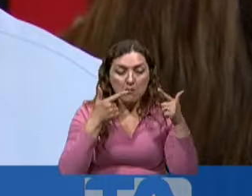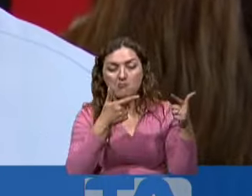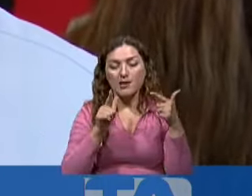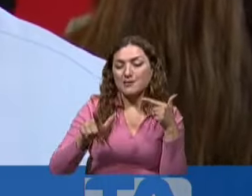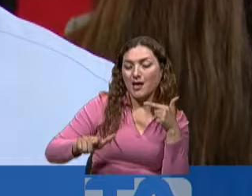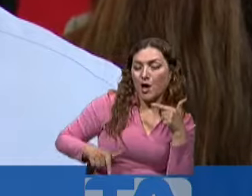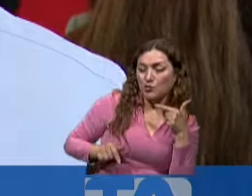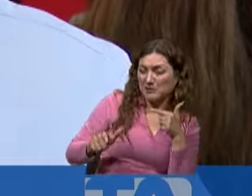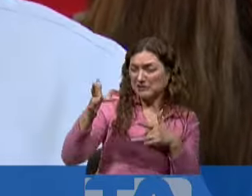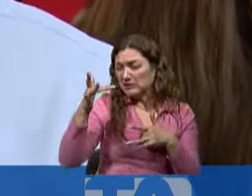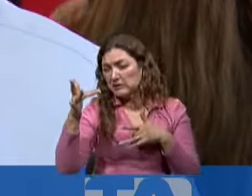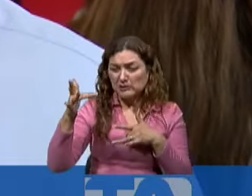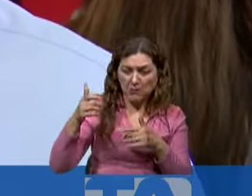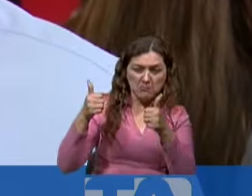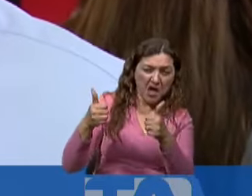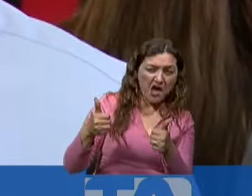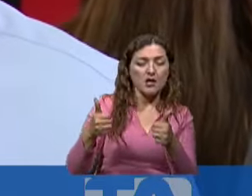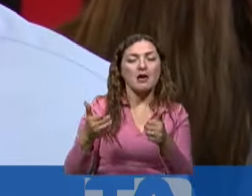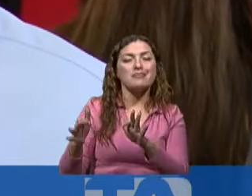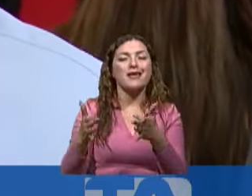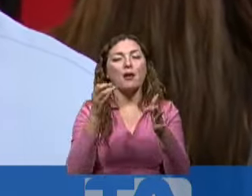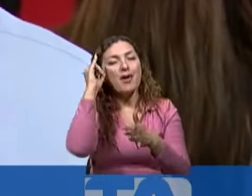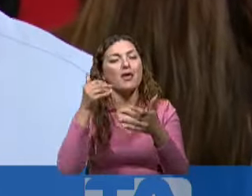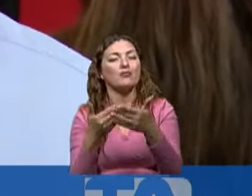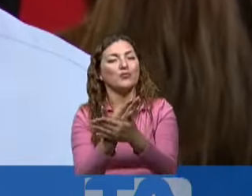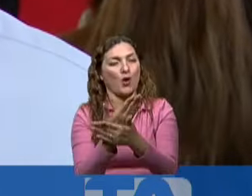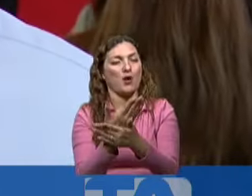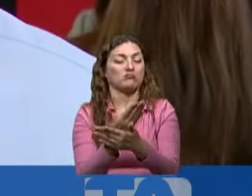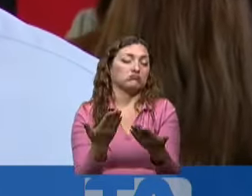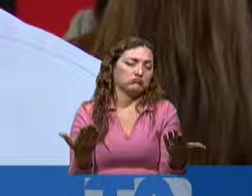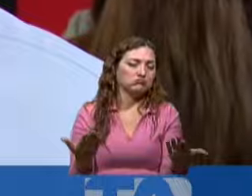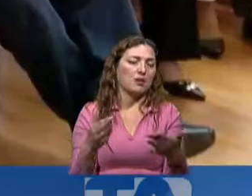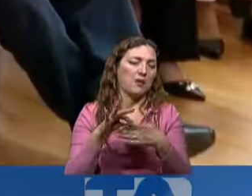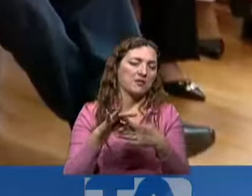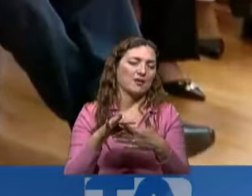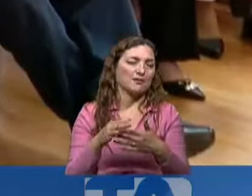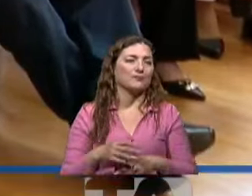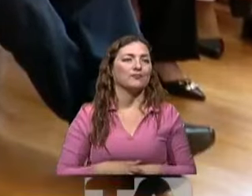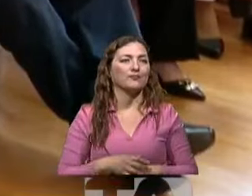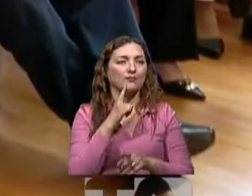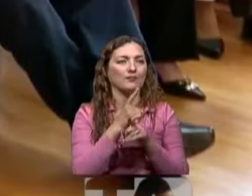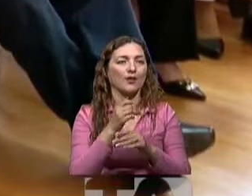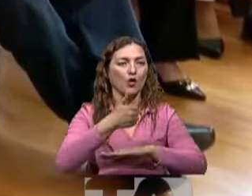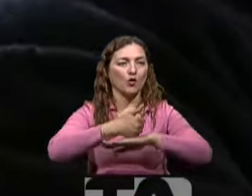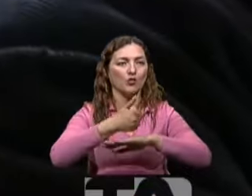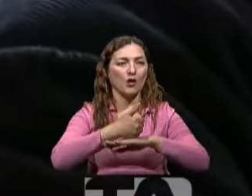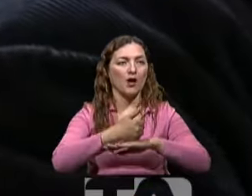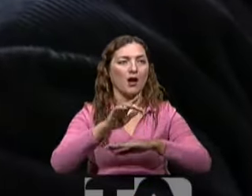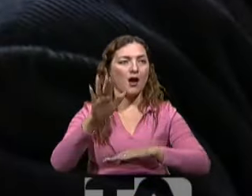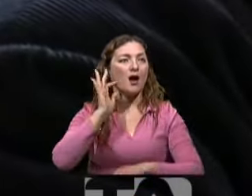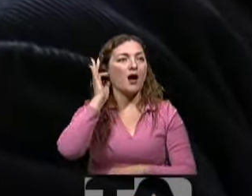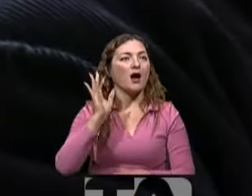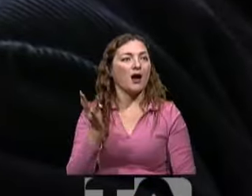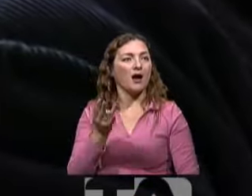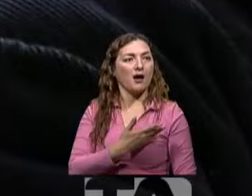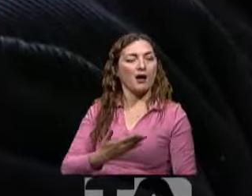salud inmunológica de los pacientes, acceso a terapias innovadoras, es también una asignatura pendiente. Por ello, las autoridades junto a la primera dama,